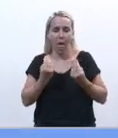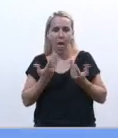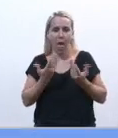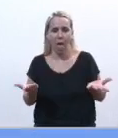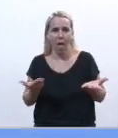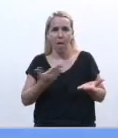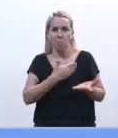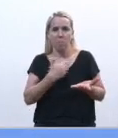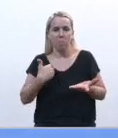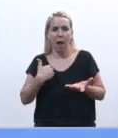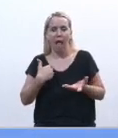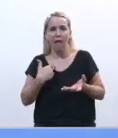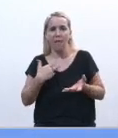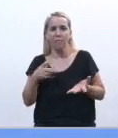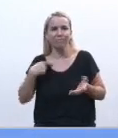entregarlas